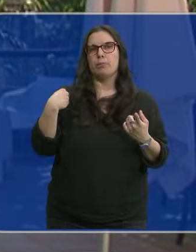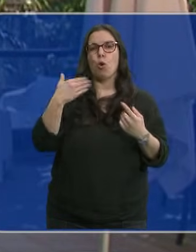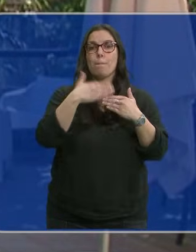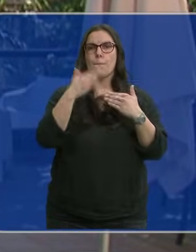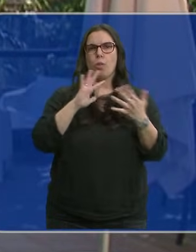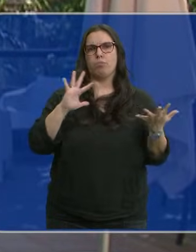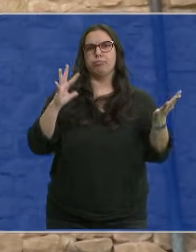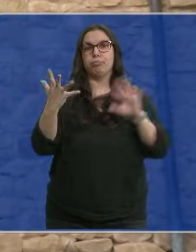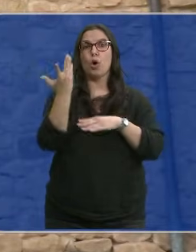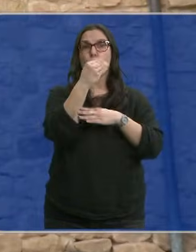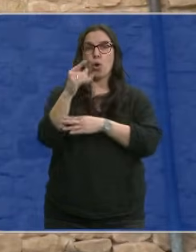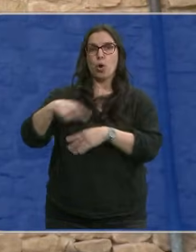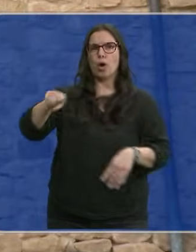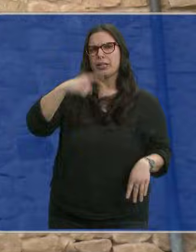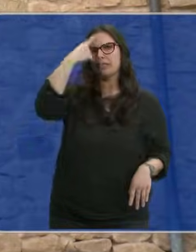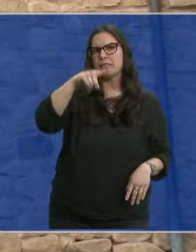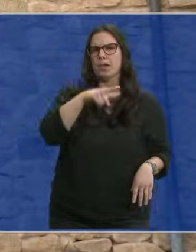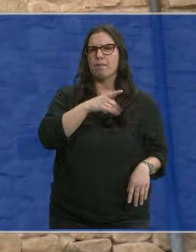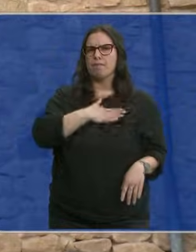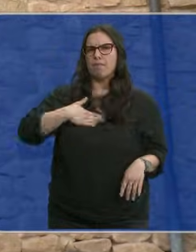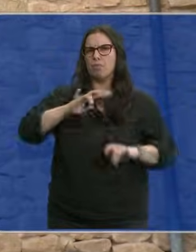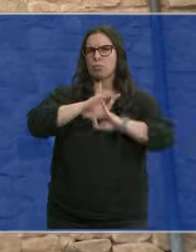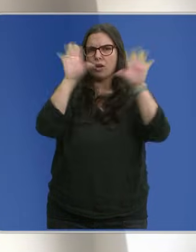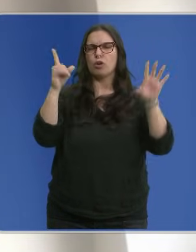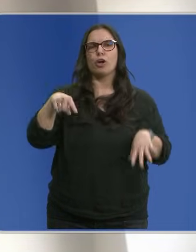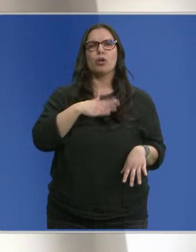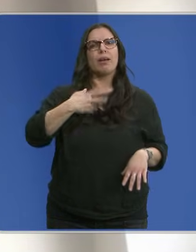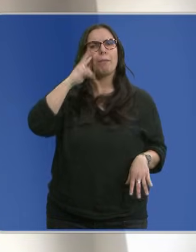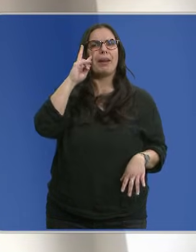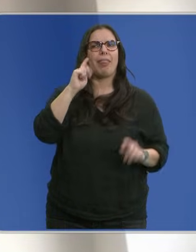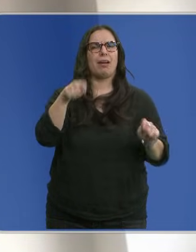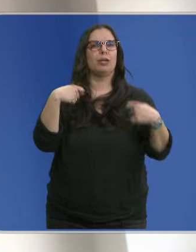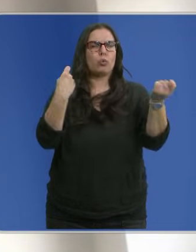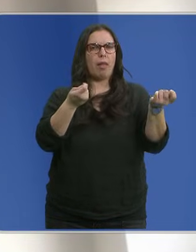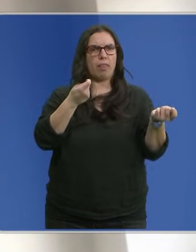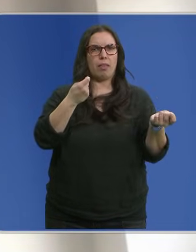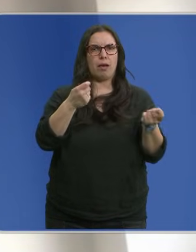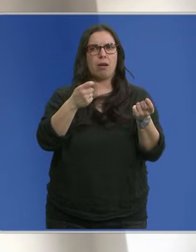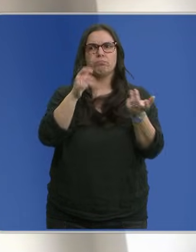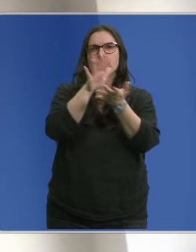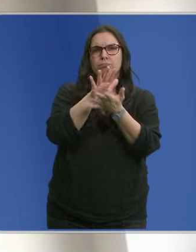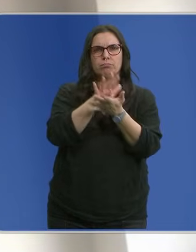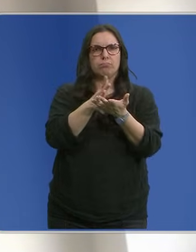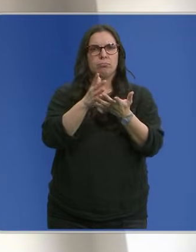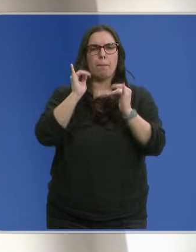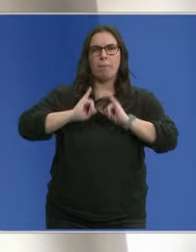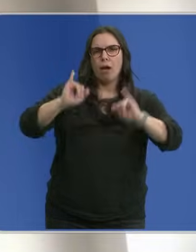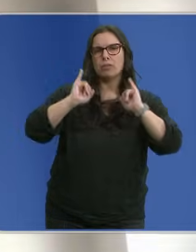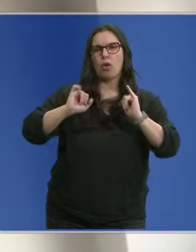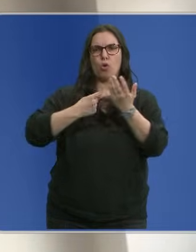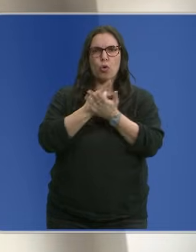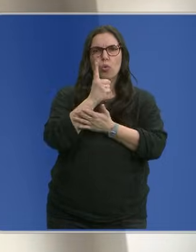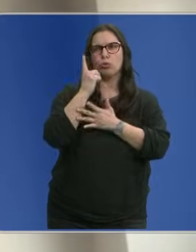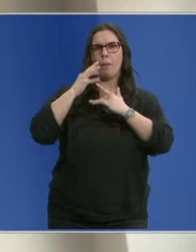tendencia entre la gente joven. Saben lo que buscan. Lo que buscan son experiencias en la naturaleza, tranquilidad, paseos,